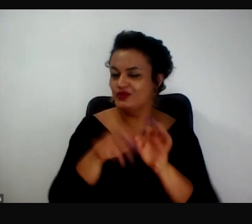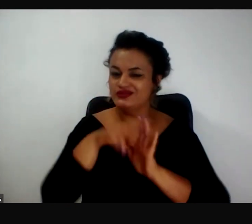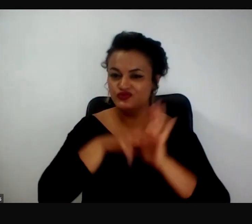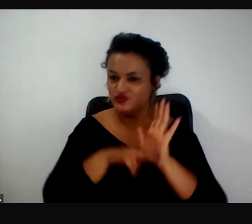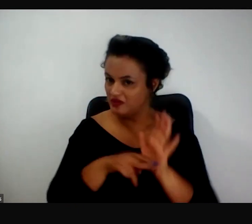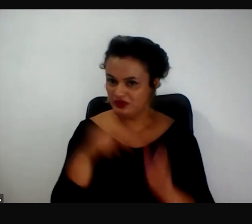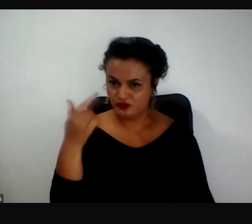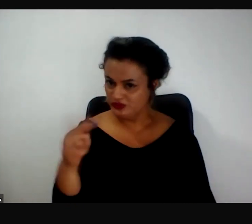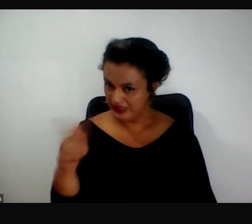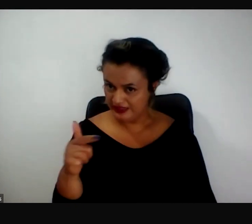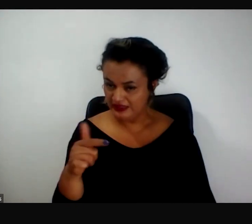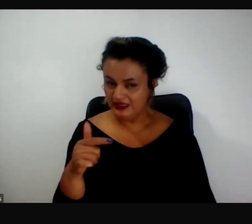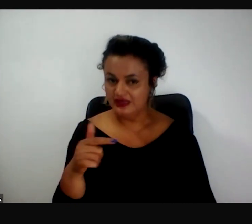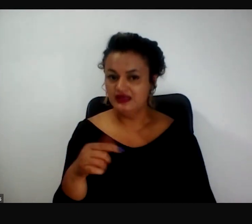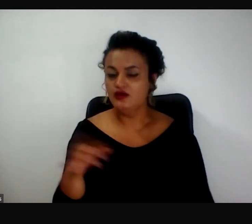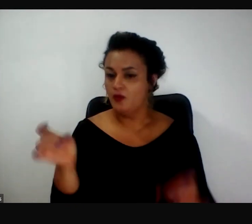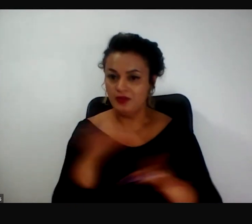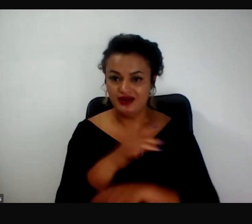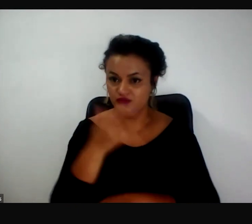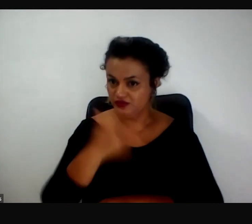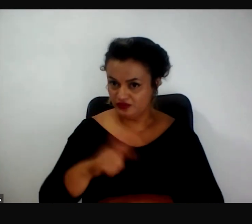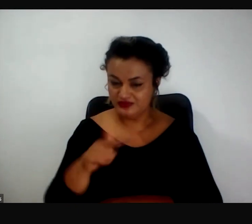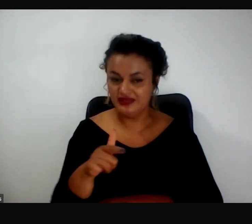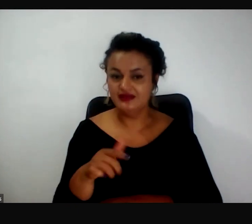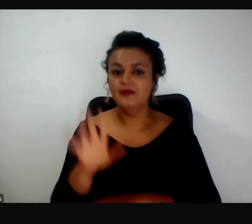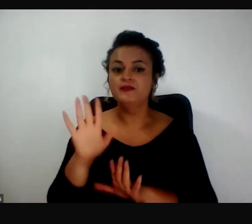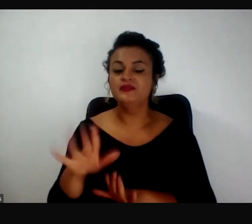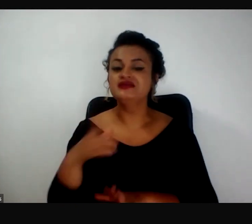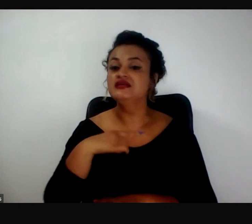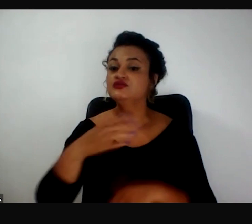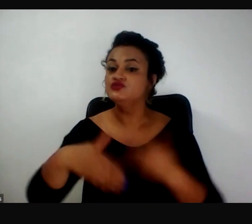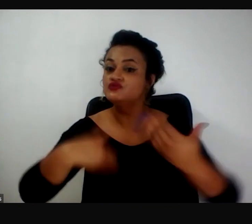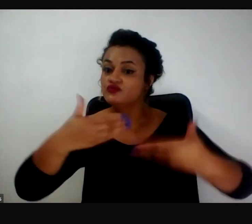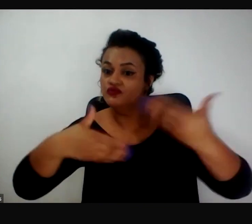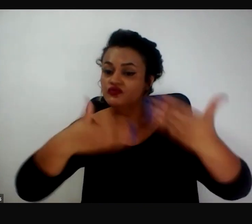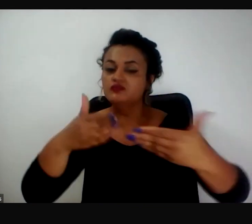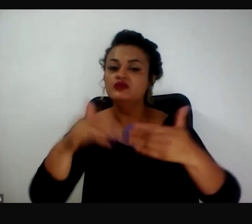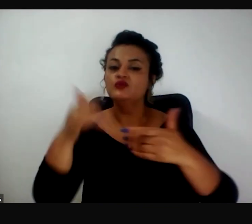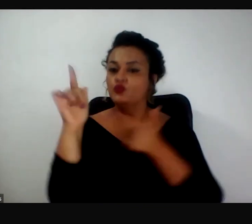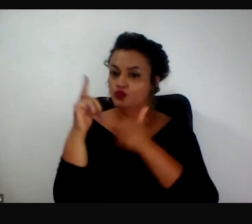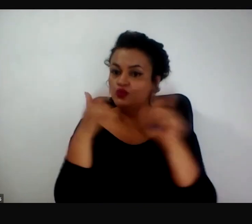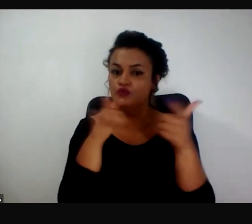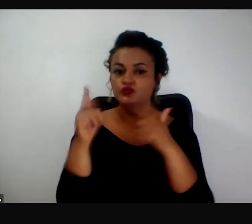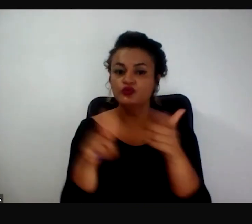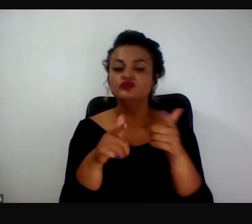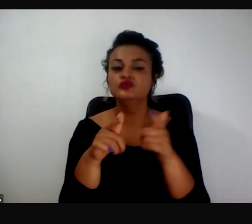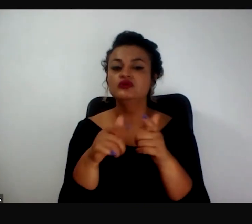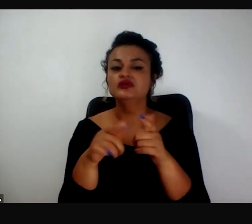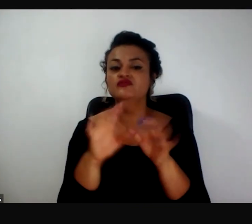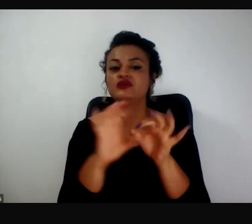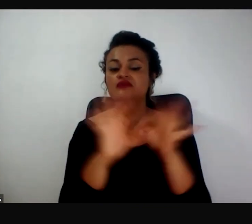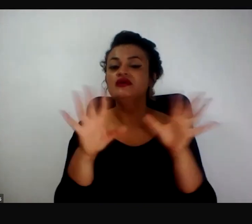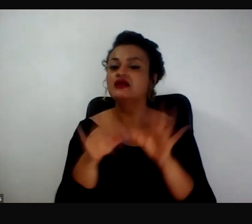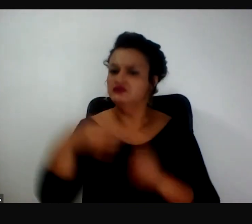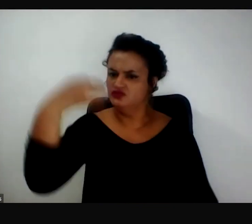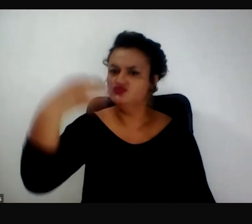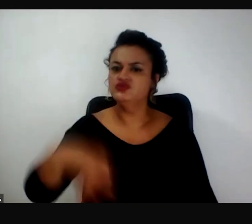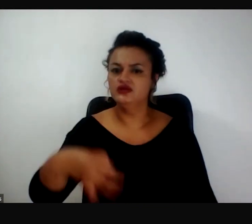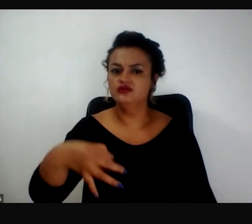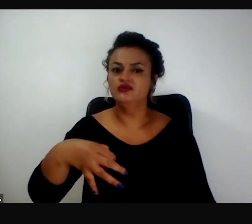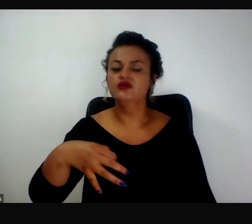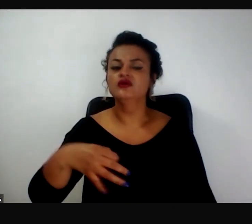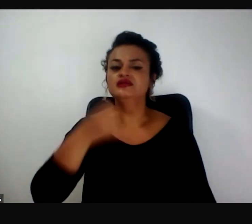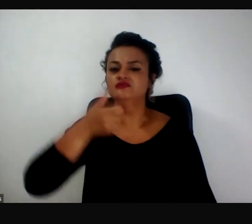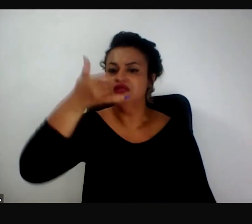sentido propio y pleno, contienen desarrollos singularmente autorizados y dignos, con su